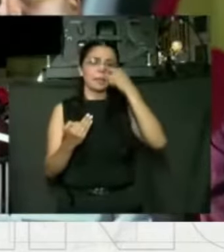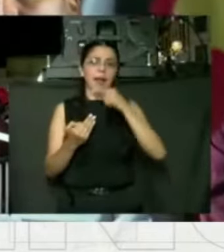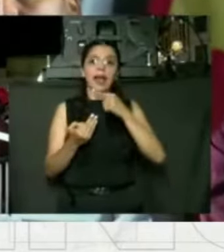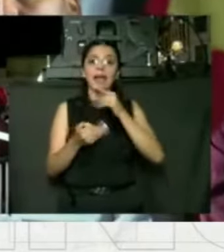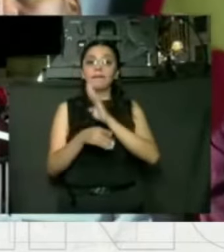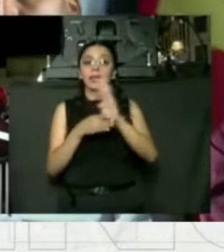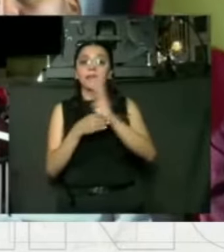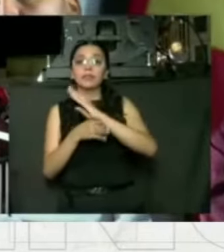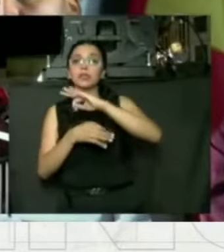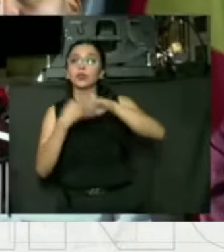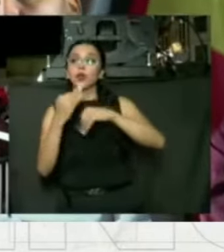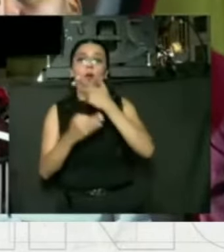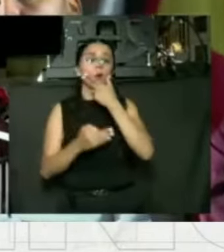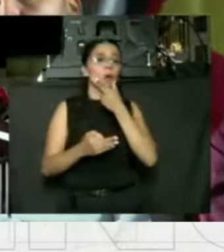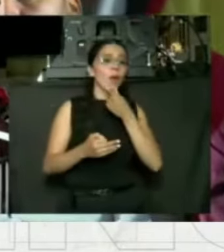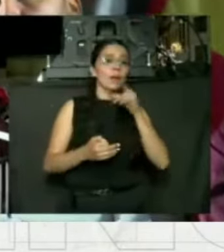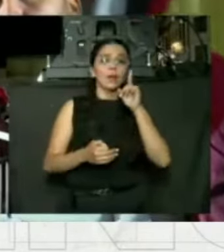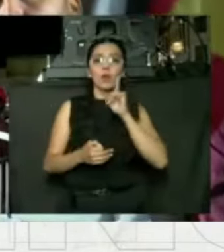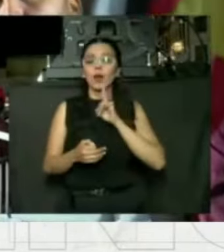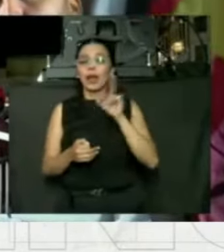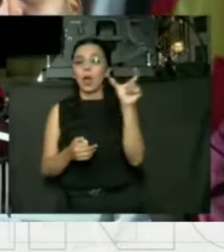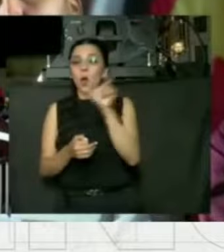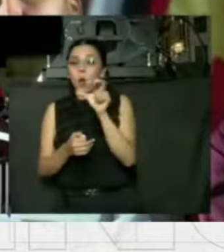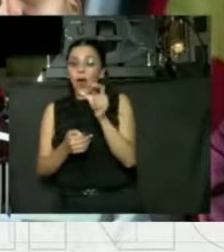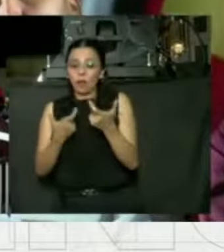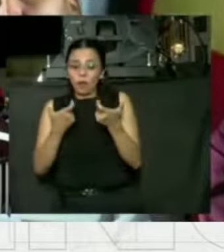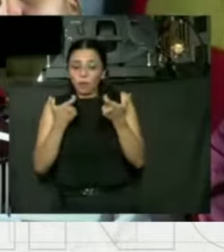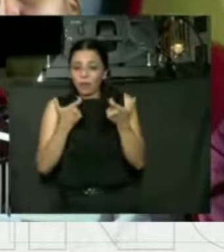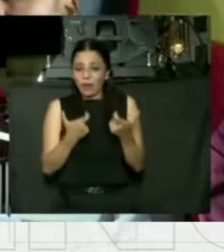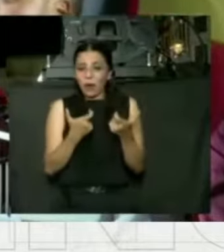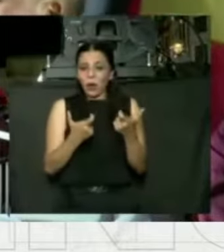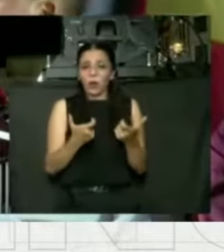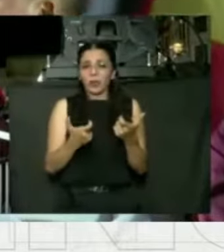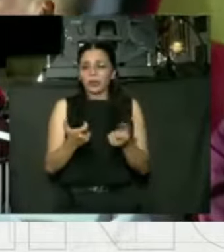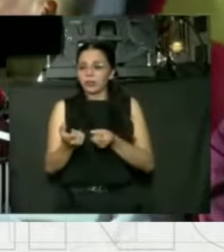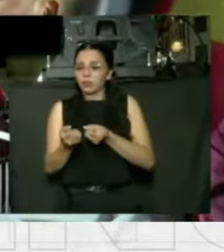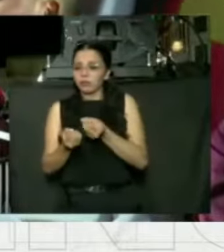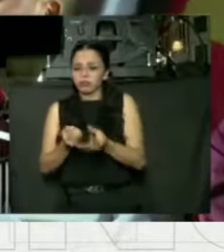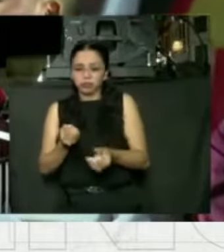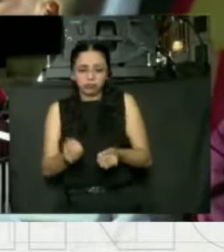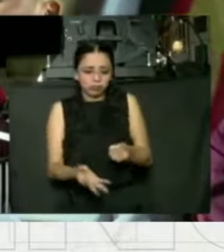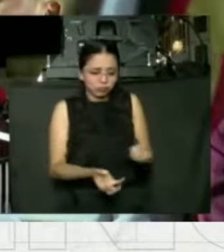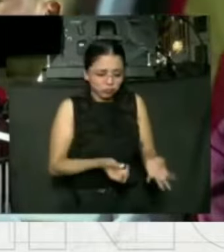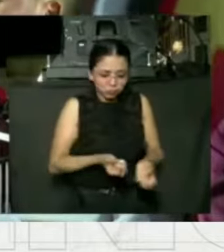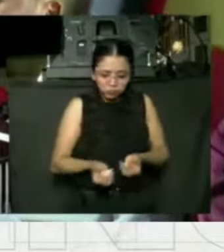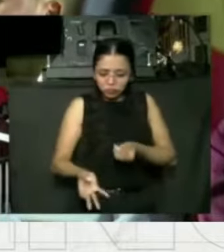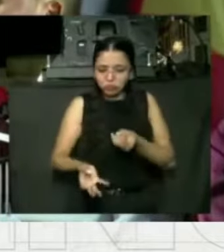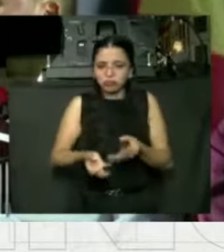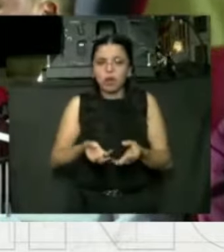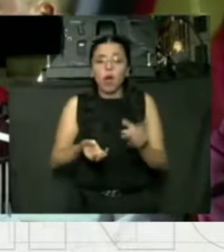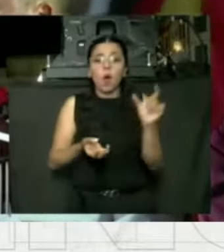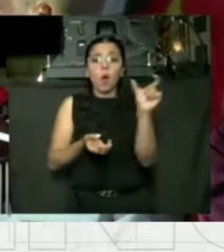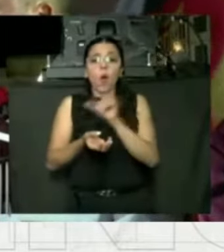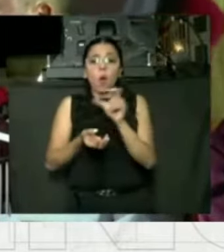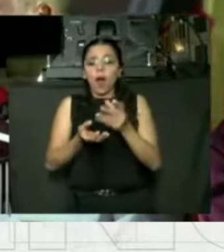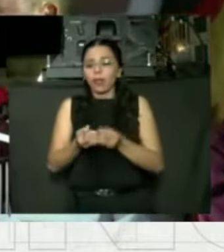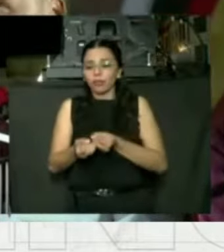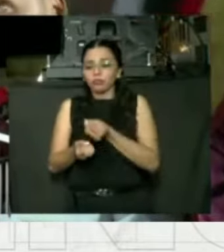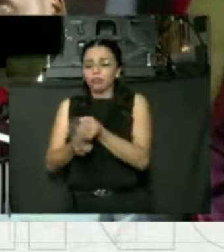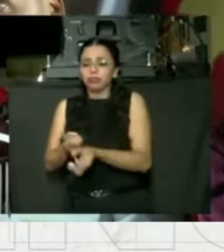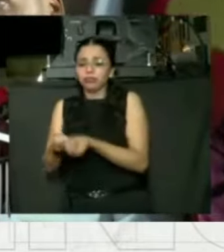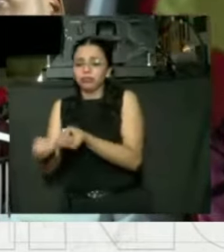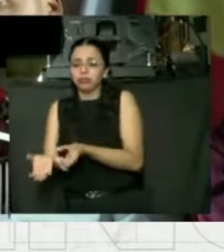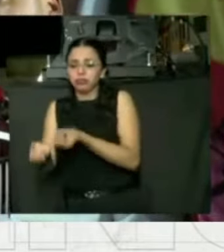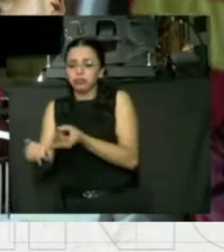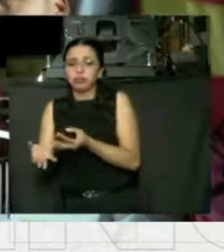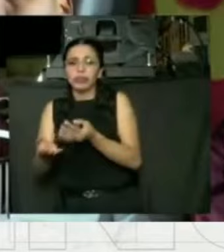de todas, que cuando la economía se riega desde abajo, cuando se le da recursos al que